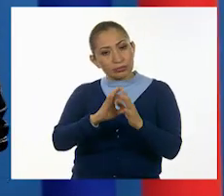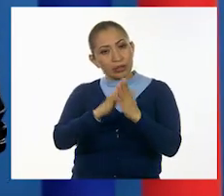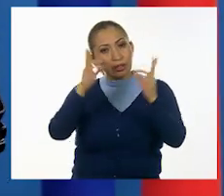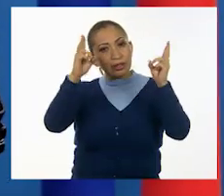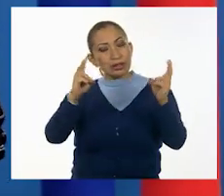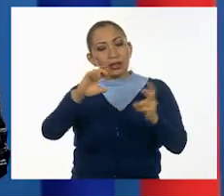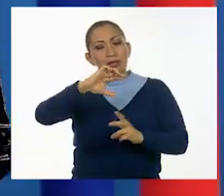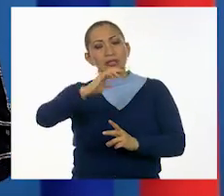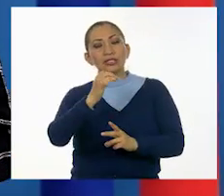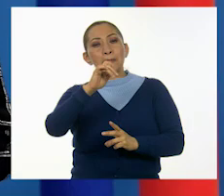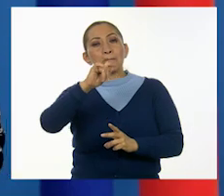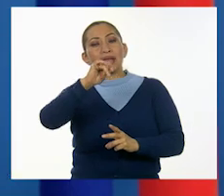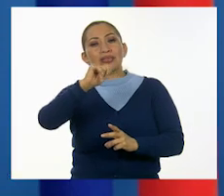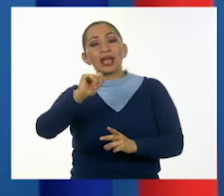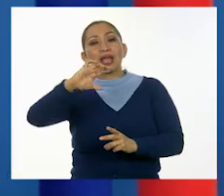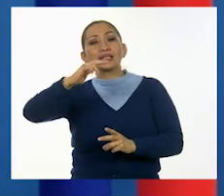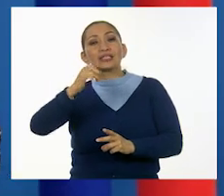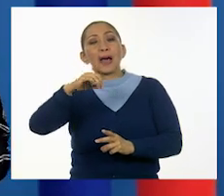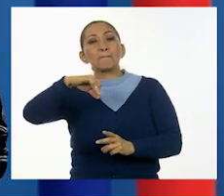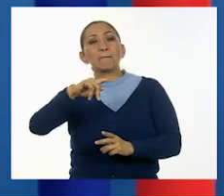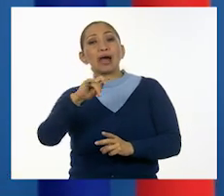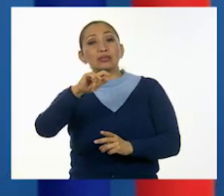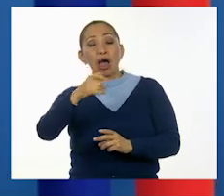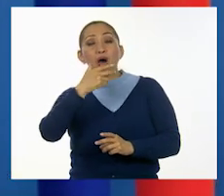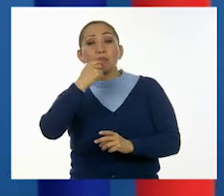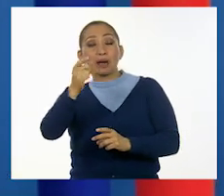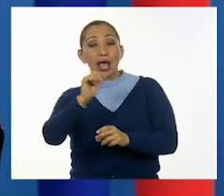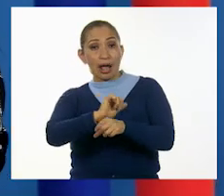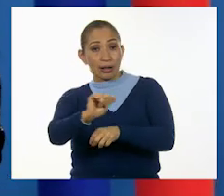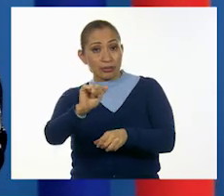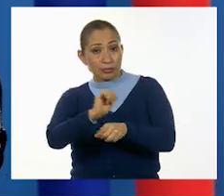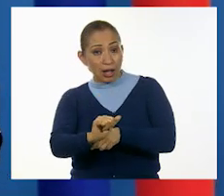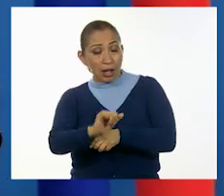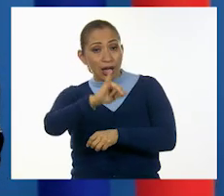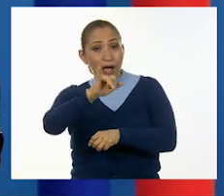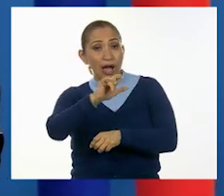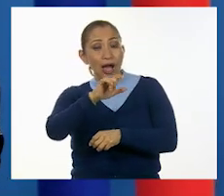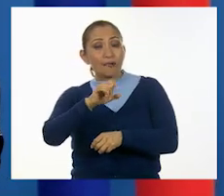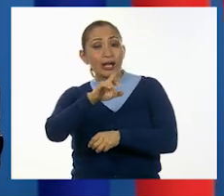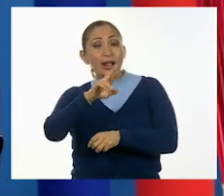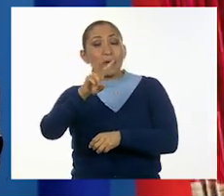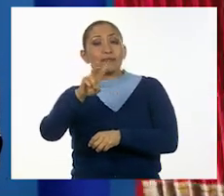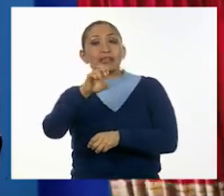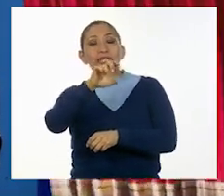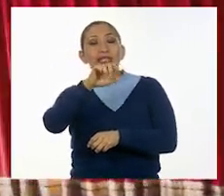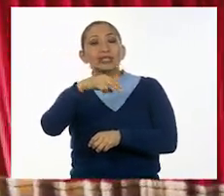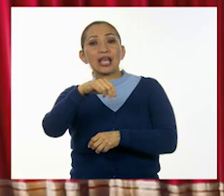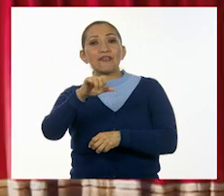Chimpete Chámpata, del dramaturgo argentino Javier Villafañe.